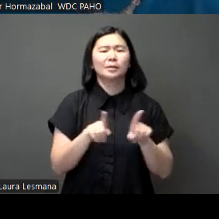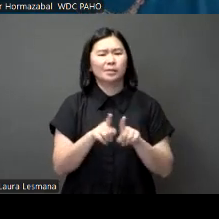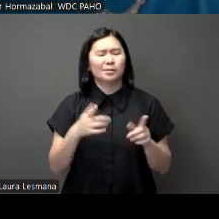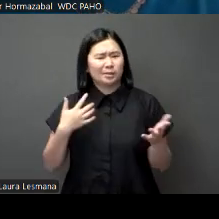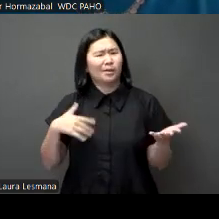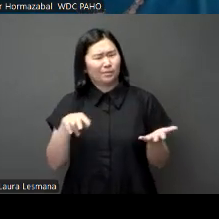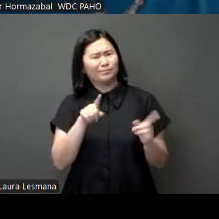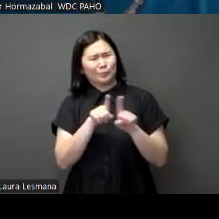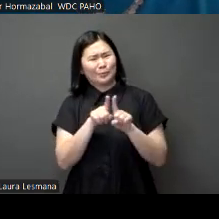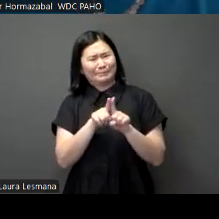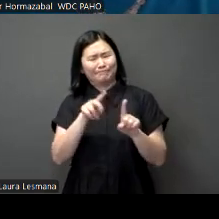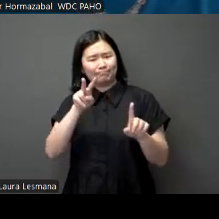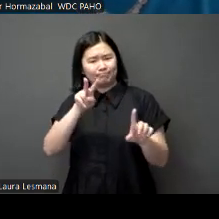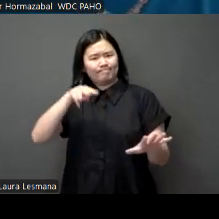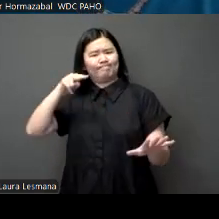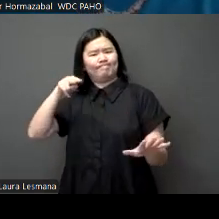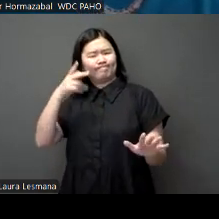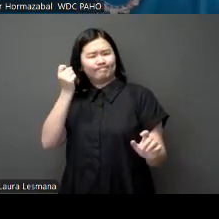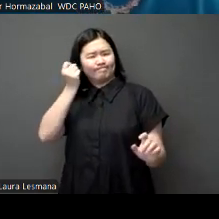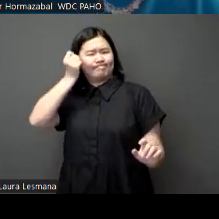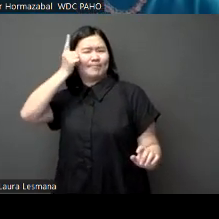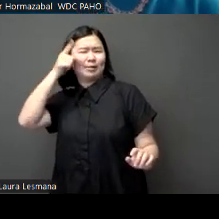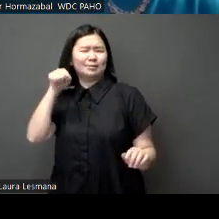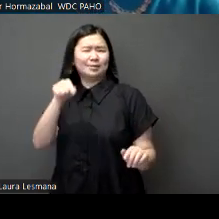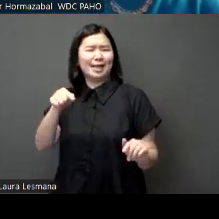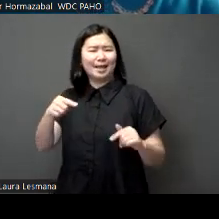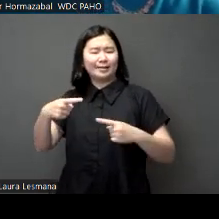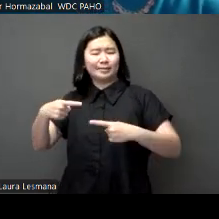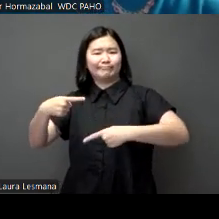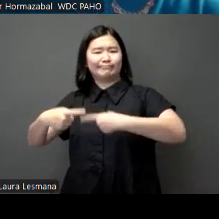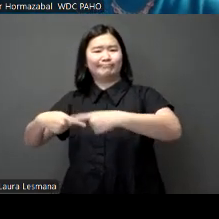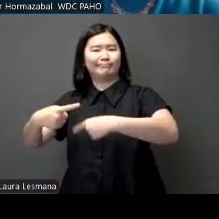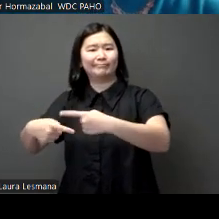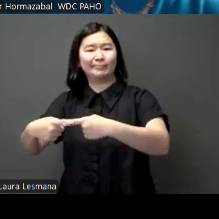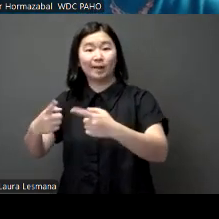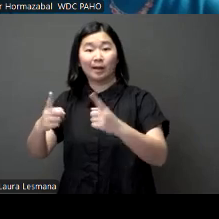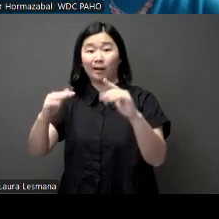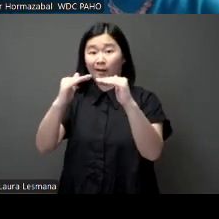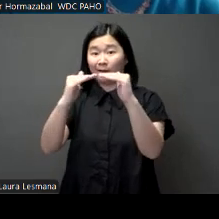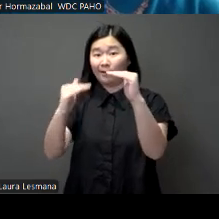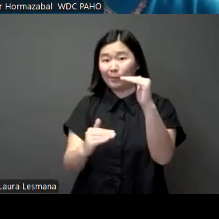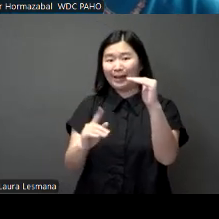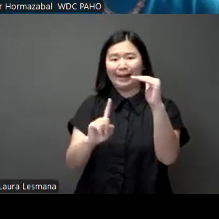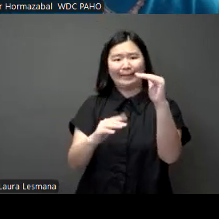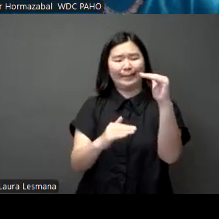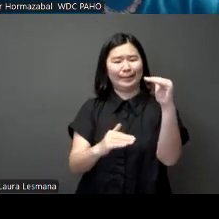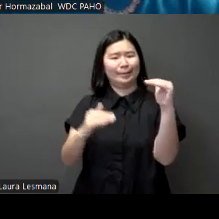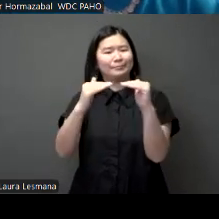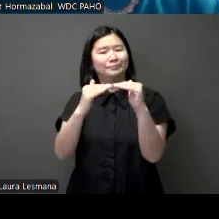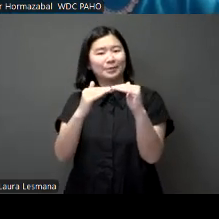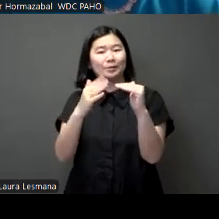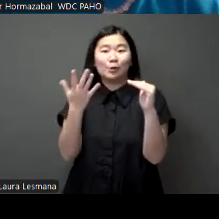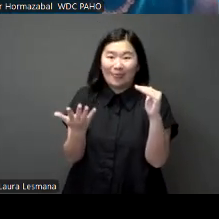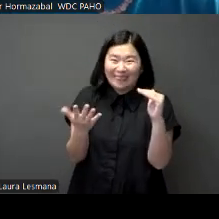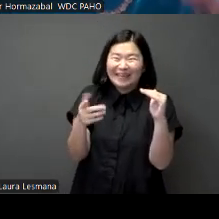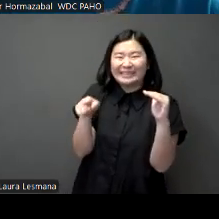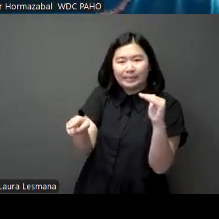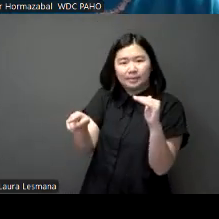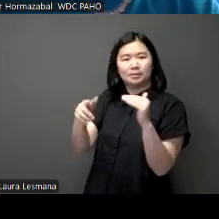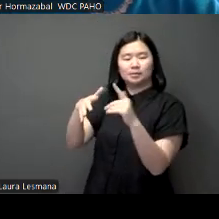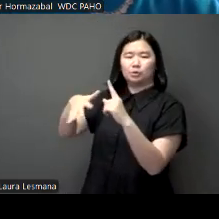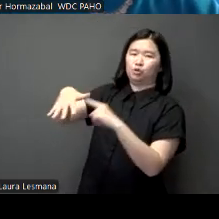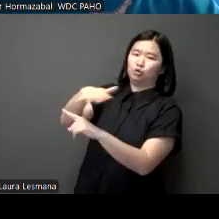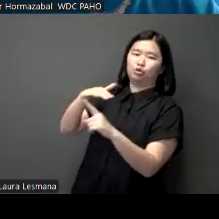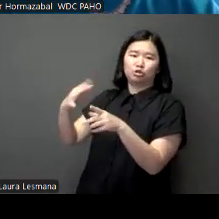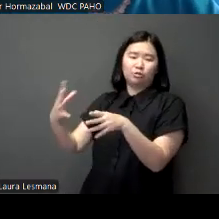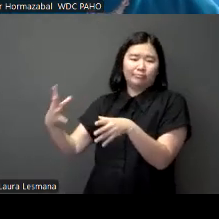los sistemas de monitoreo y evaluación. Y en este sentido, ¿cierto?, algunos ejemplos muy generales, ¿cierto?, con respecto a algunos